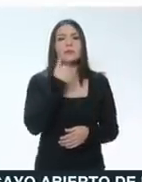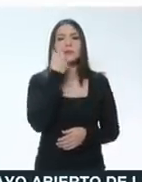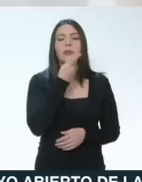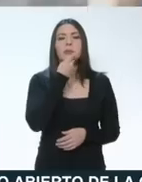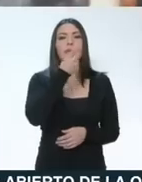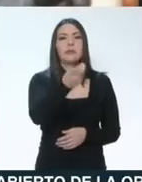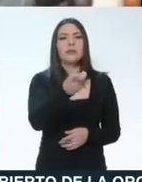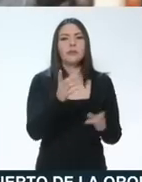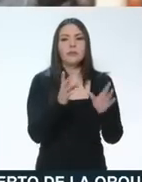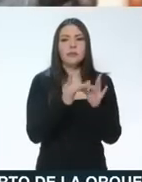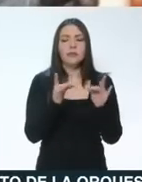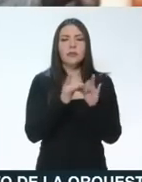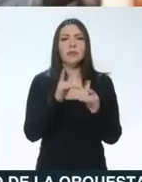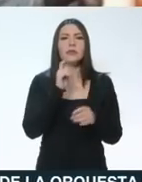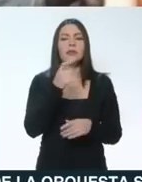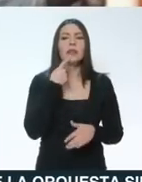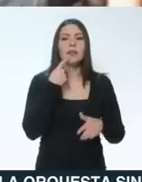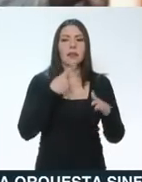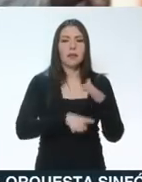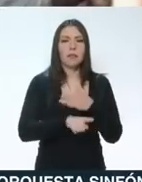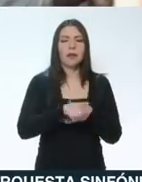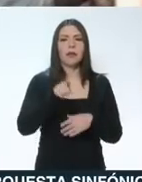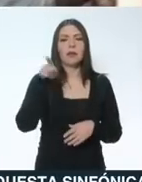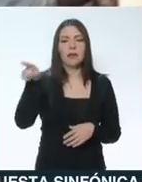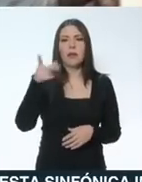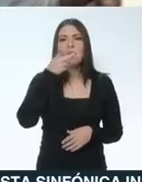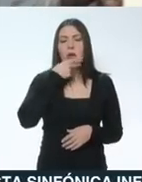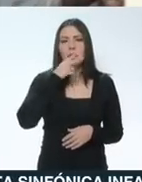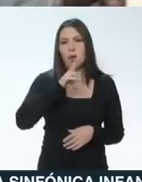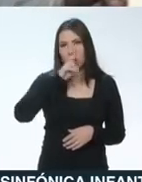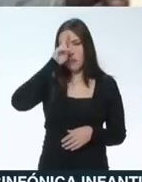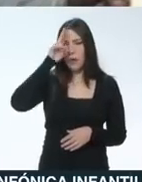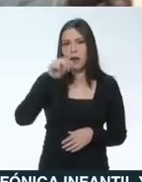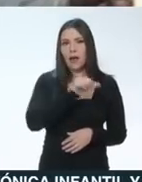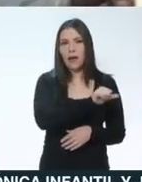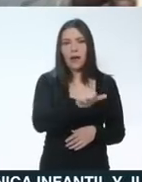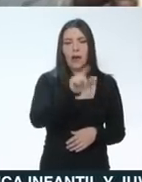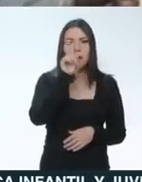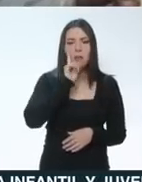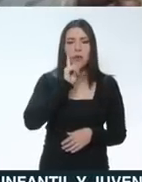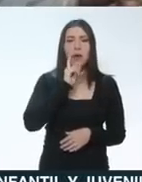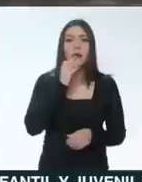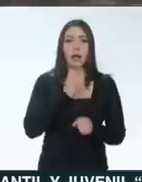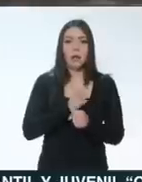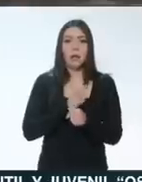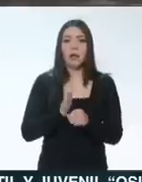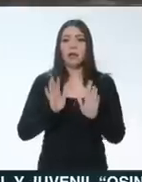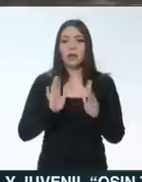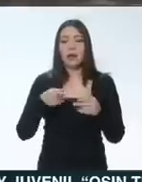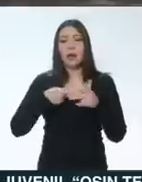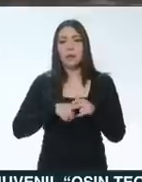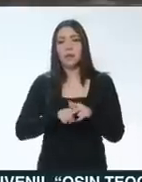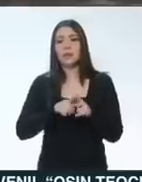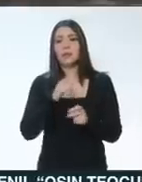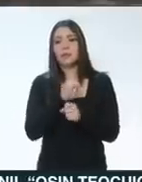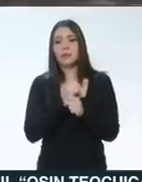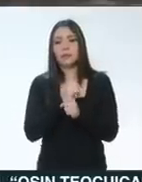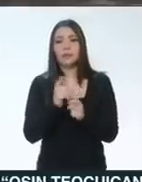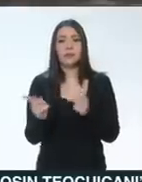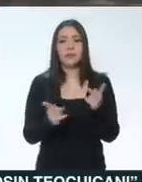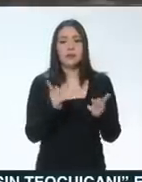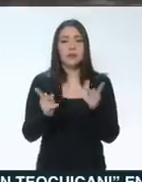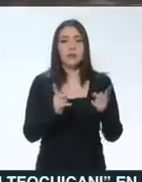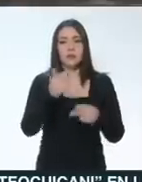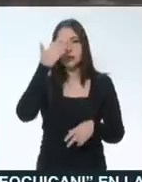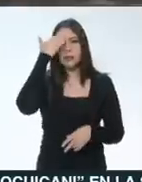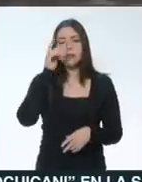extender esta demanda por violencia. Y bueno, ya se están haciendo los peritajes correspondientes para poder